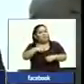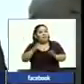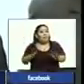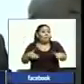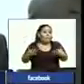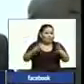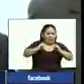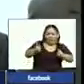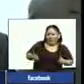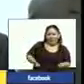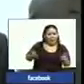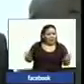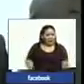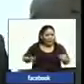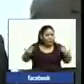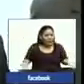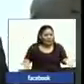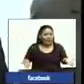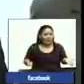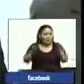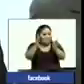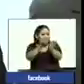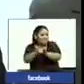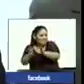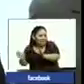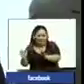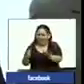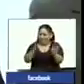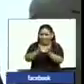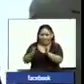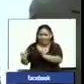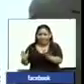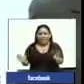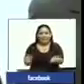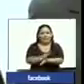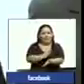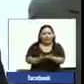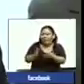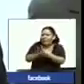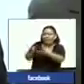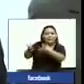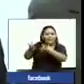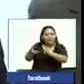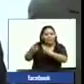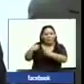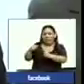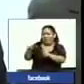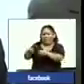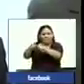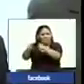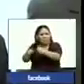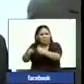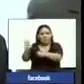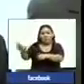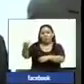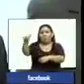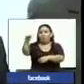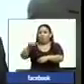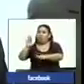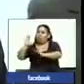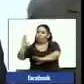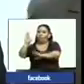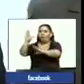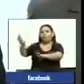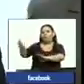desde el gobierno no hay ningún plan, ni mucho menos ninguna intención de violentar ni la soberanía de un